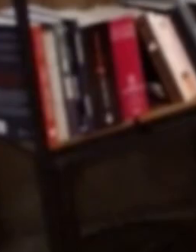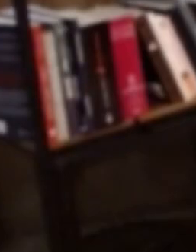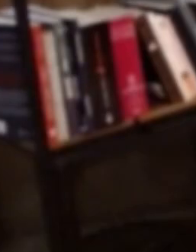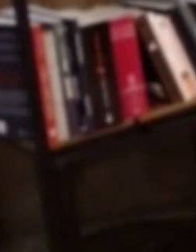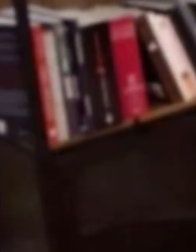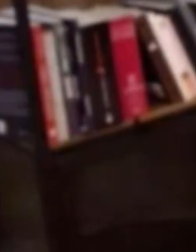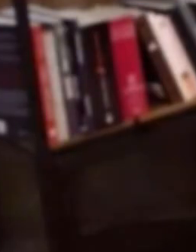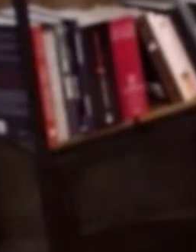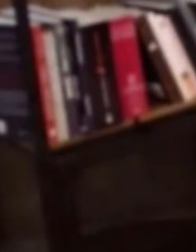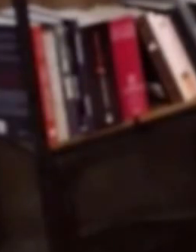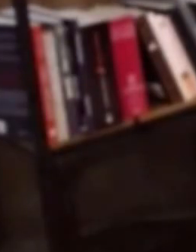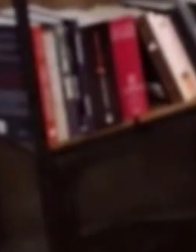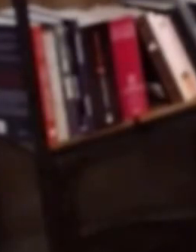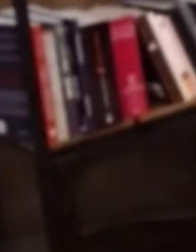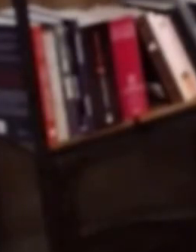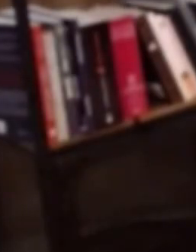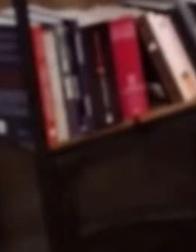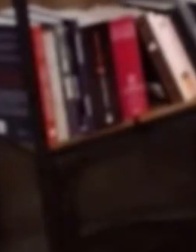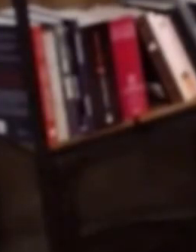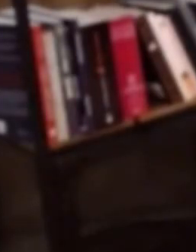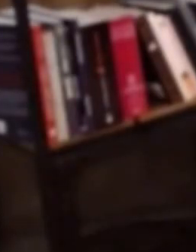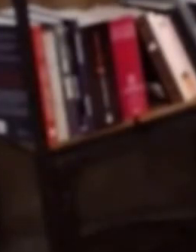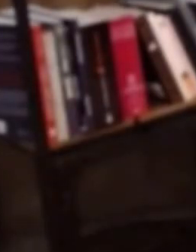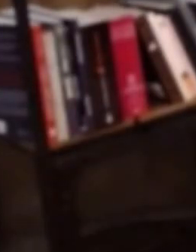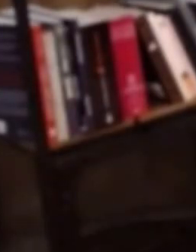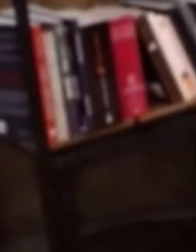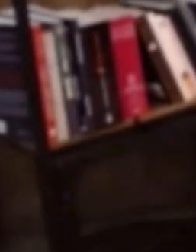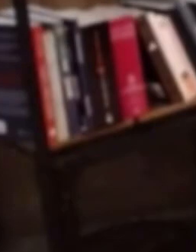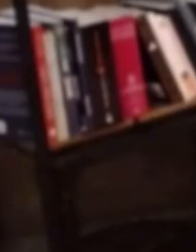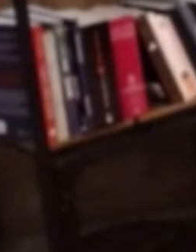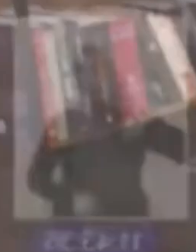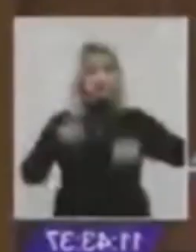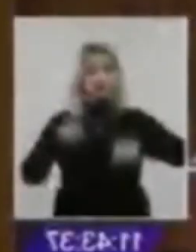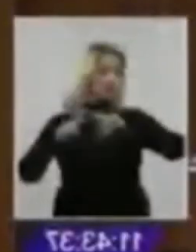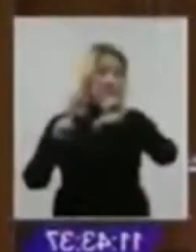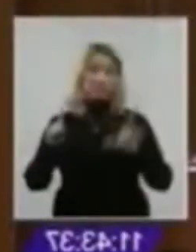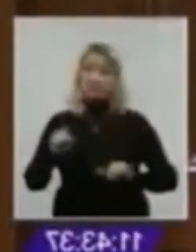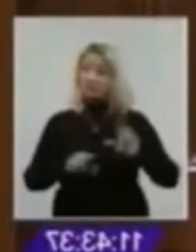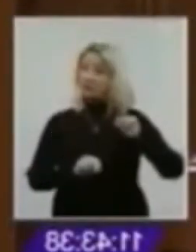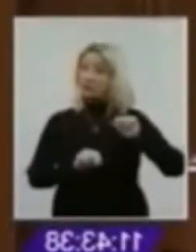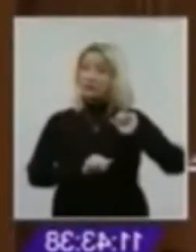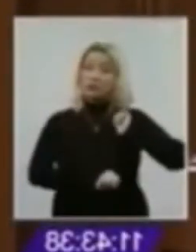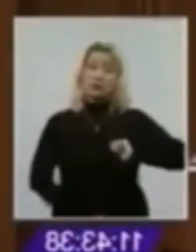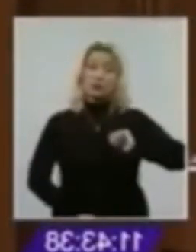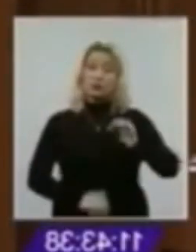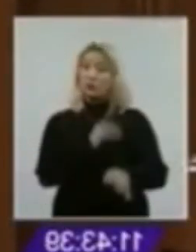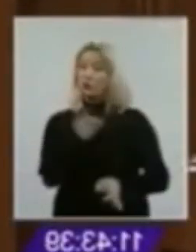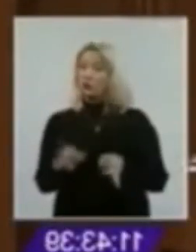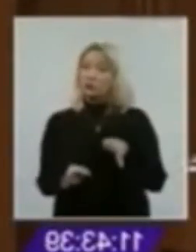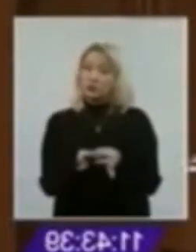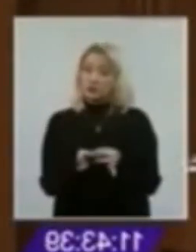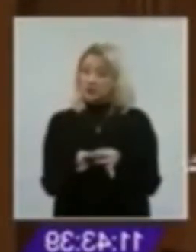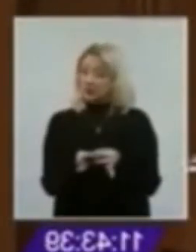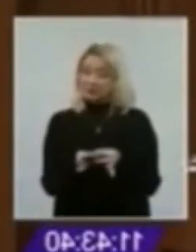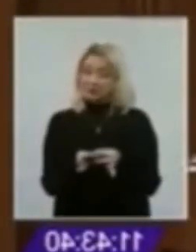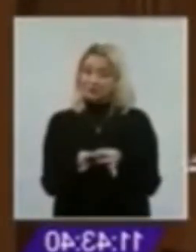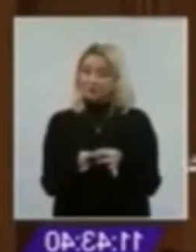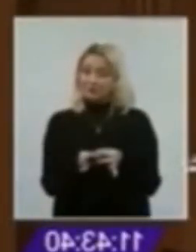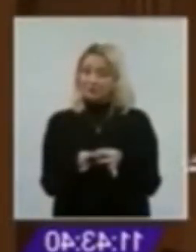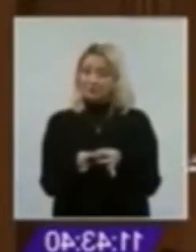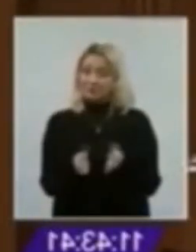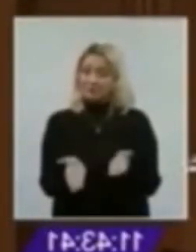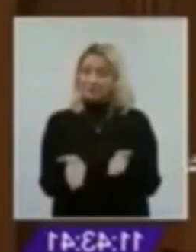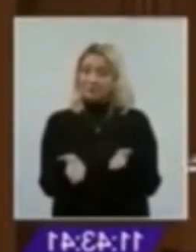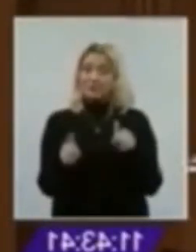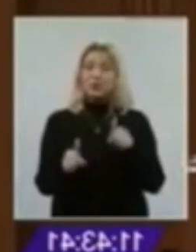Lenia Batres ya tomó posesión como ministra de la Suprema Corte de Justicia en medio, como lo veía usted, del golpeteo de chayoteros